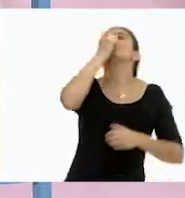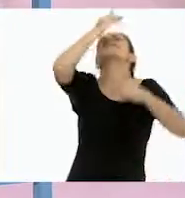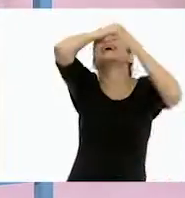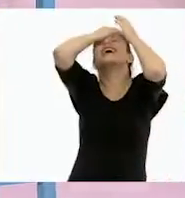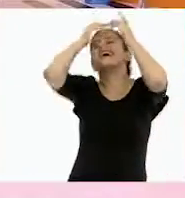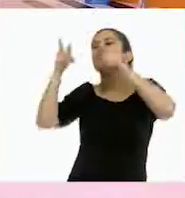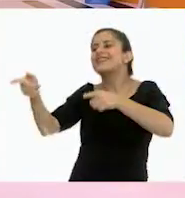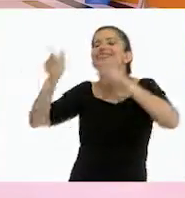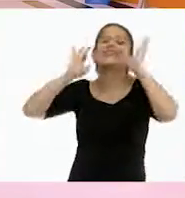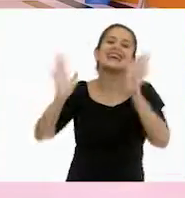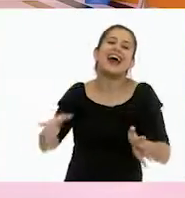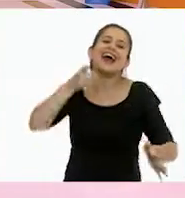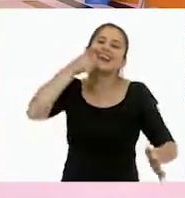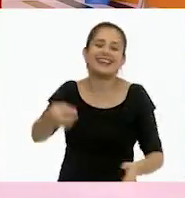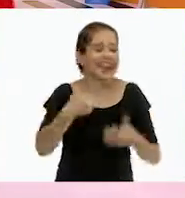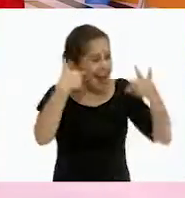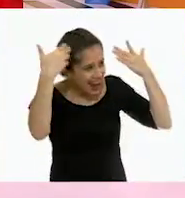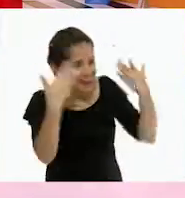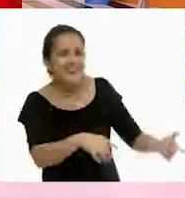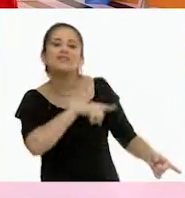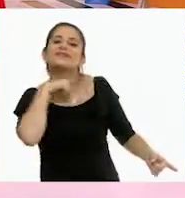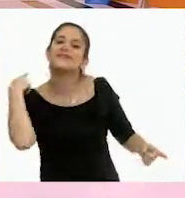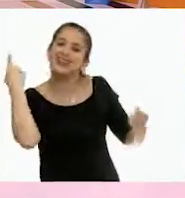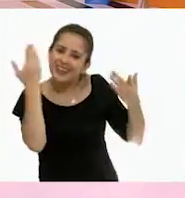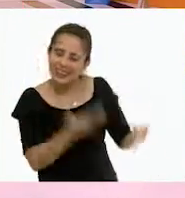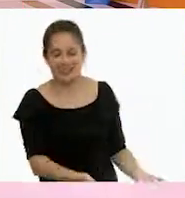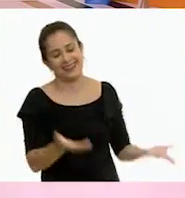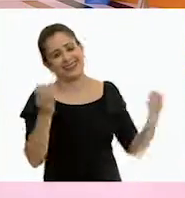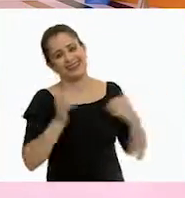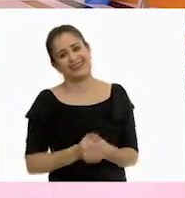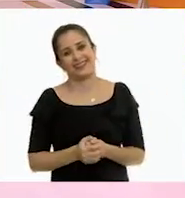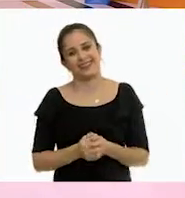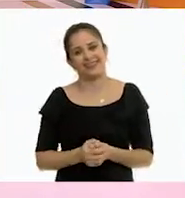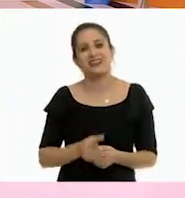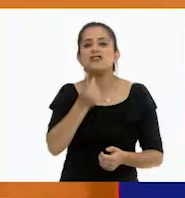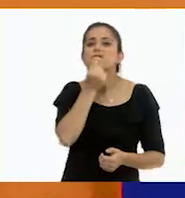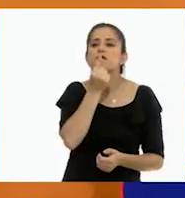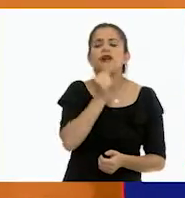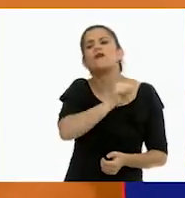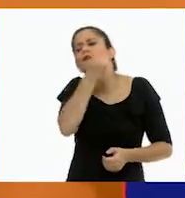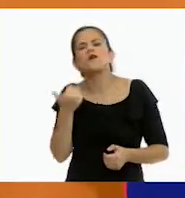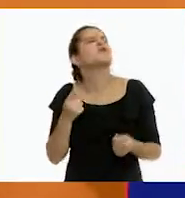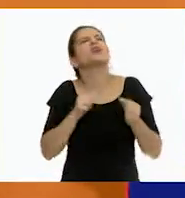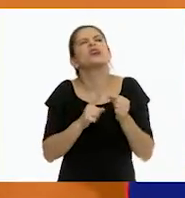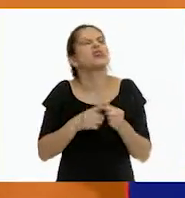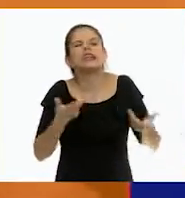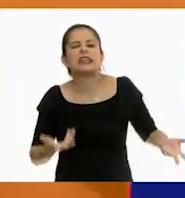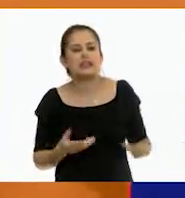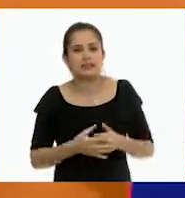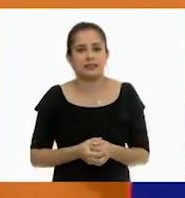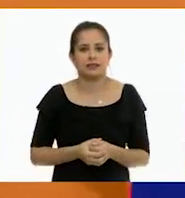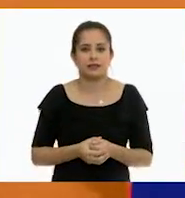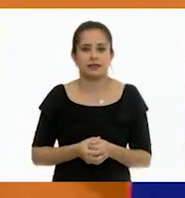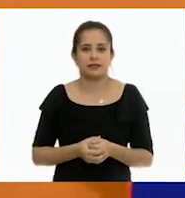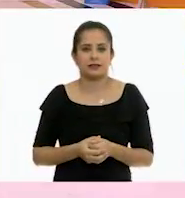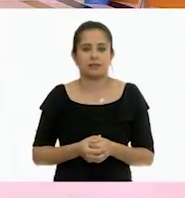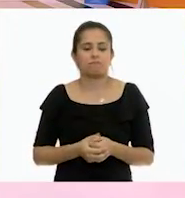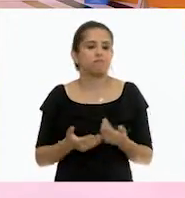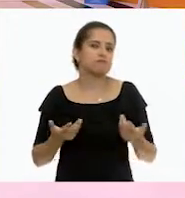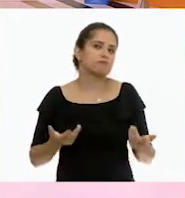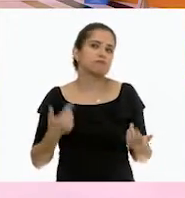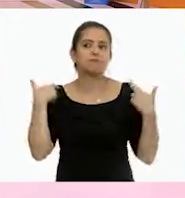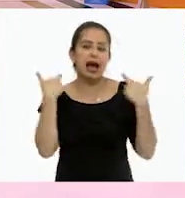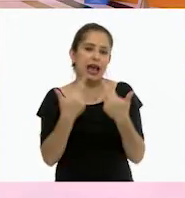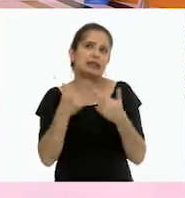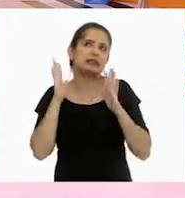Mi mamá. Volviste a perder. Pero, a ver, en lugar de policía, ¿qué dirías? Mi maestra, por ejemplo. Pero tú